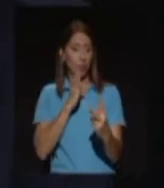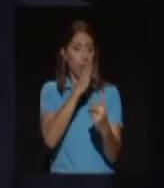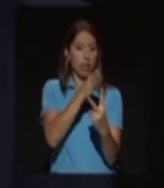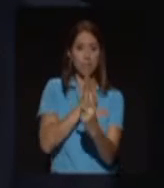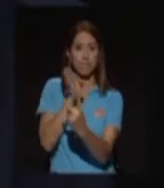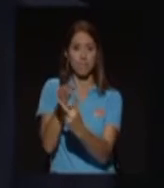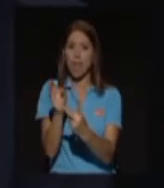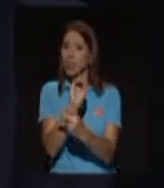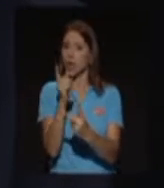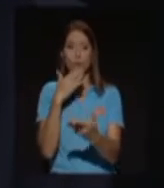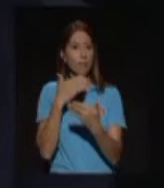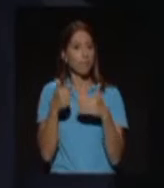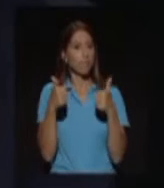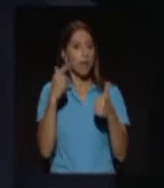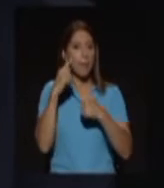los países subdesarrollados,